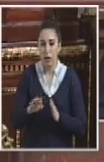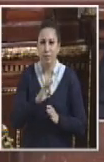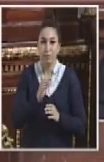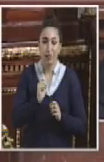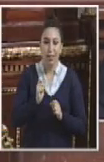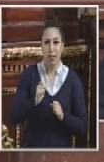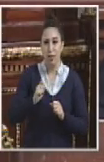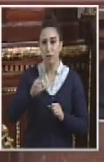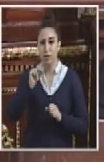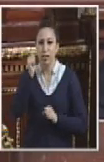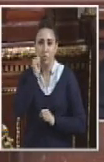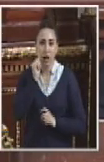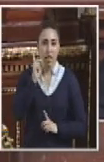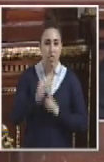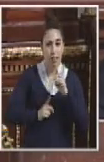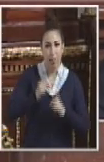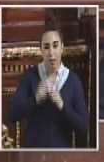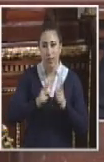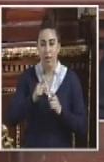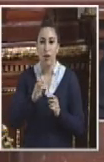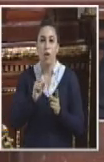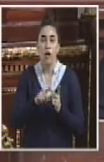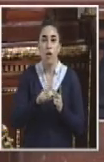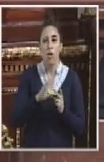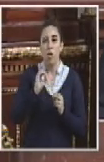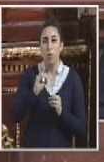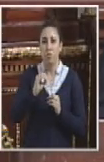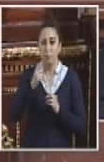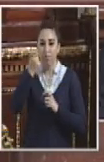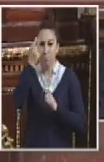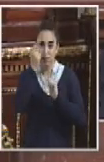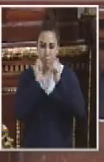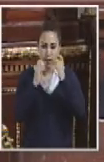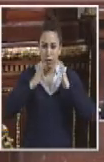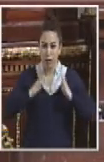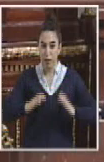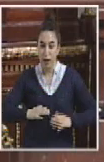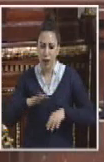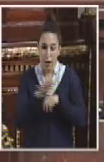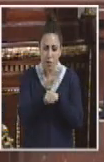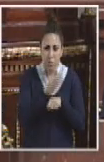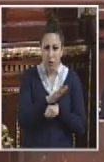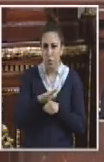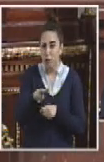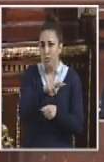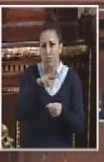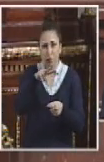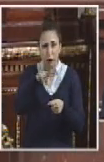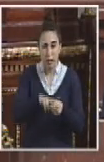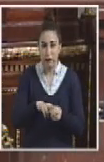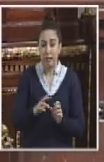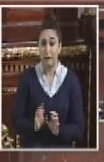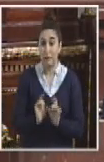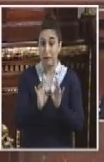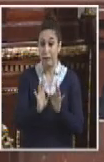física, estado nutricional y, por supuesto, cambios fisiológicos y psicológicos. Es por ello que cuando un miembro de la familia llega a la tercera